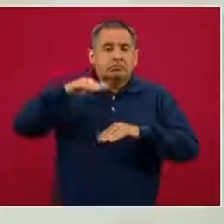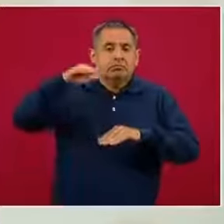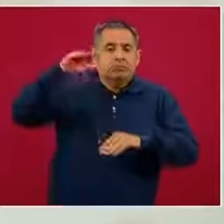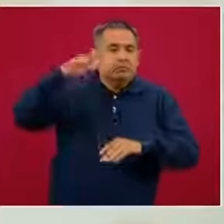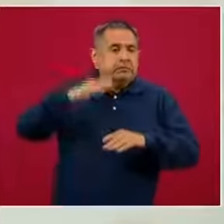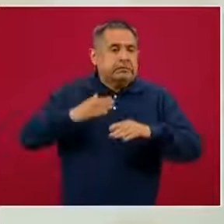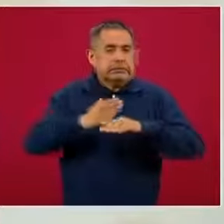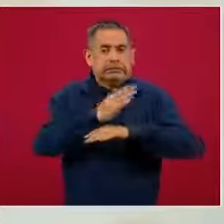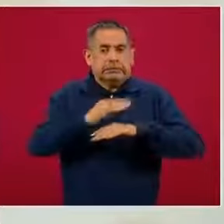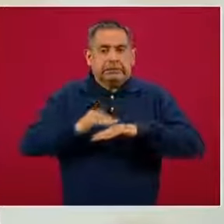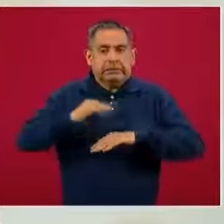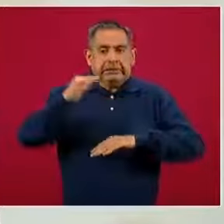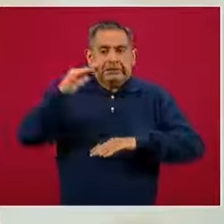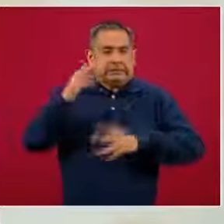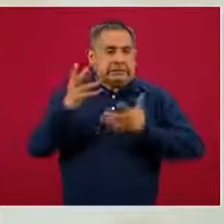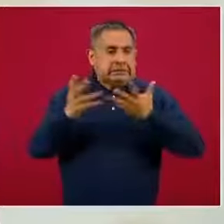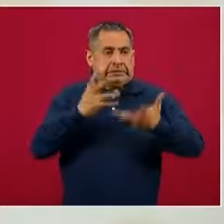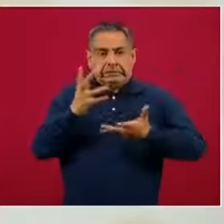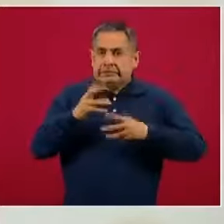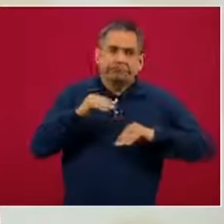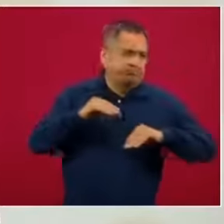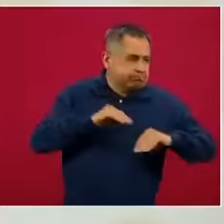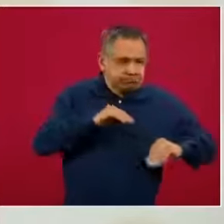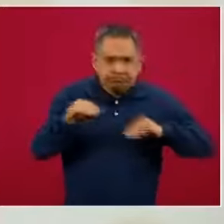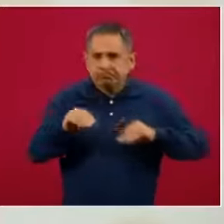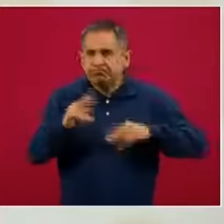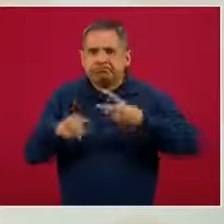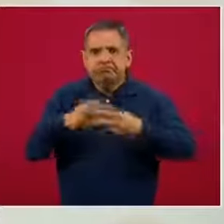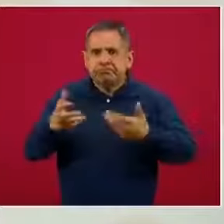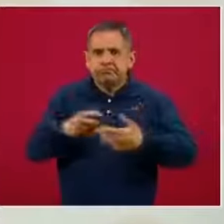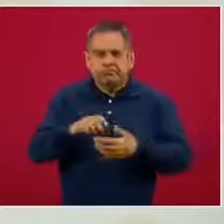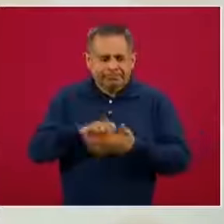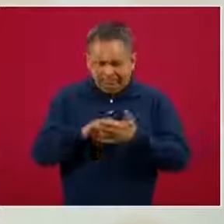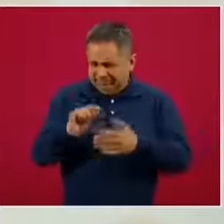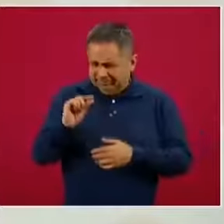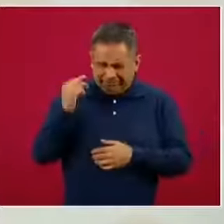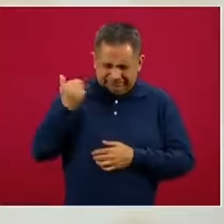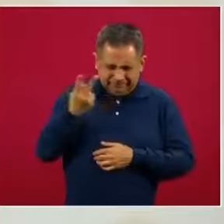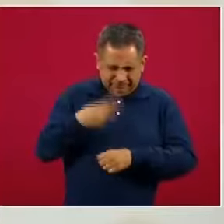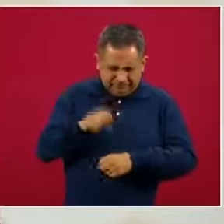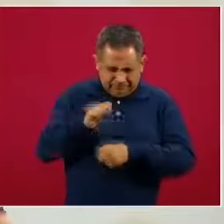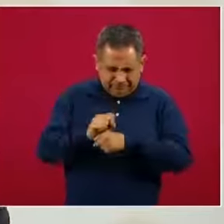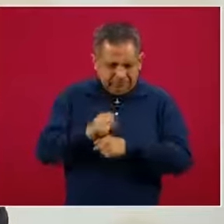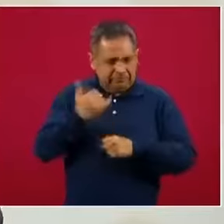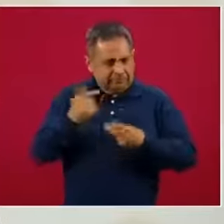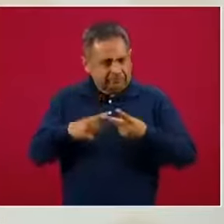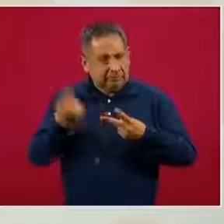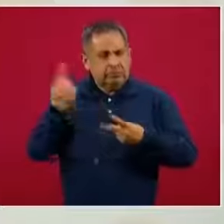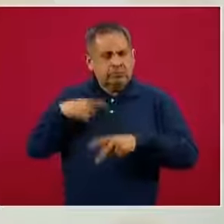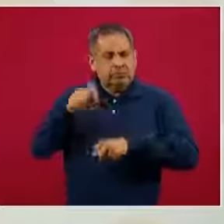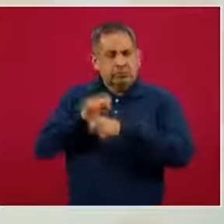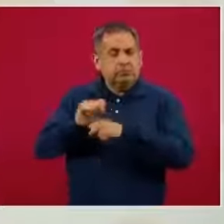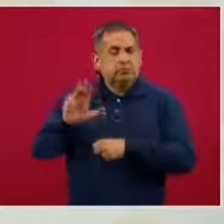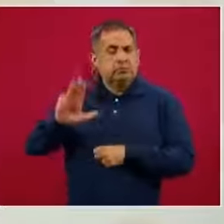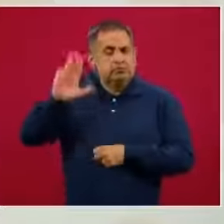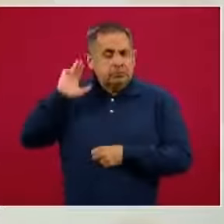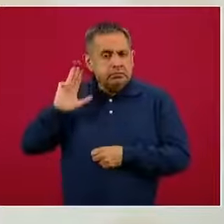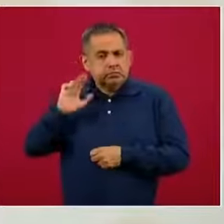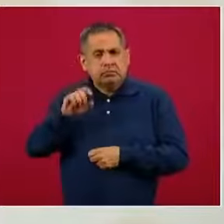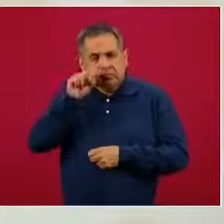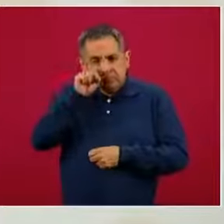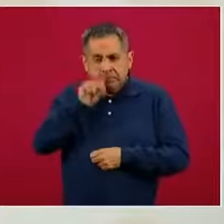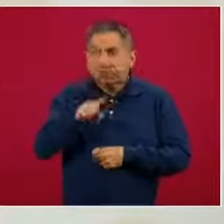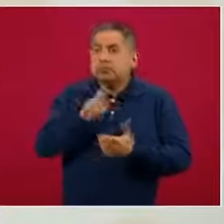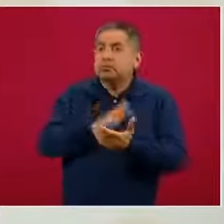nos movilizamos. De hecho, hace ya 2 semanas y la semana anterior, el miércoles, hicieron nuevamente